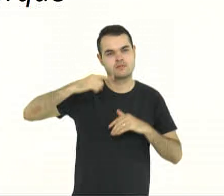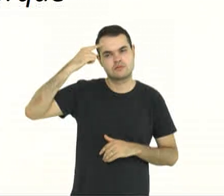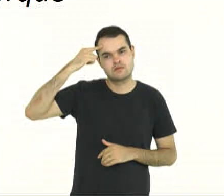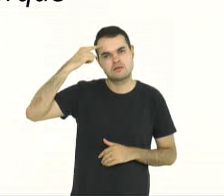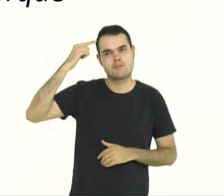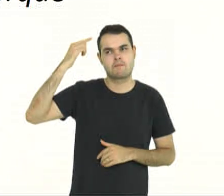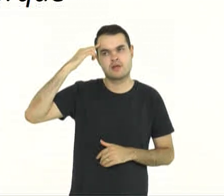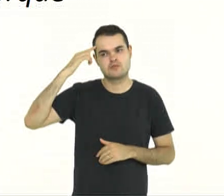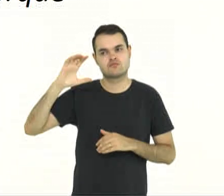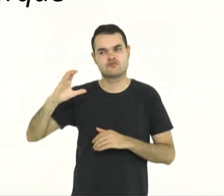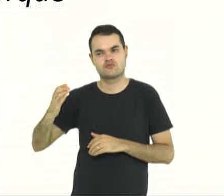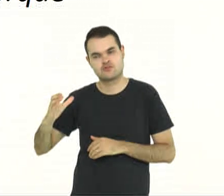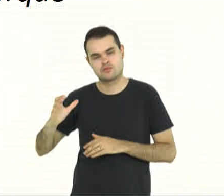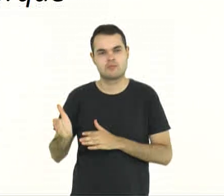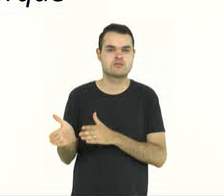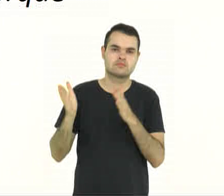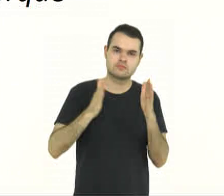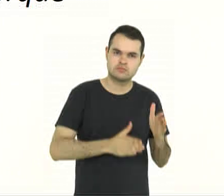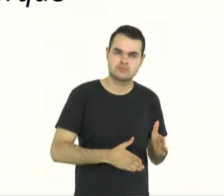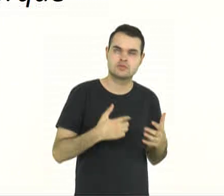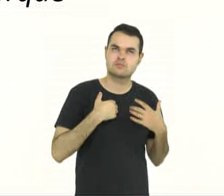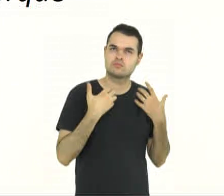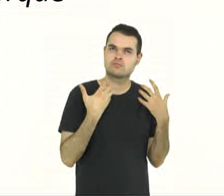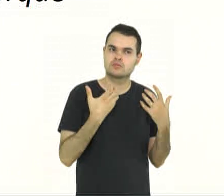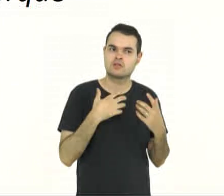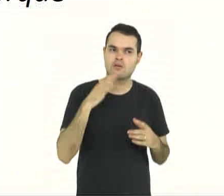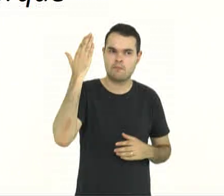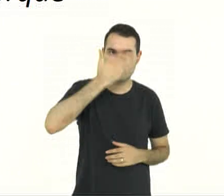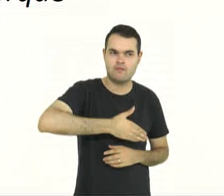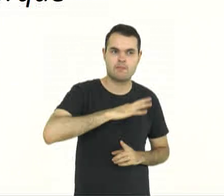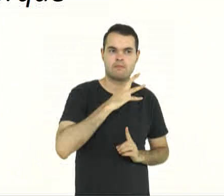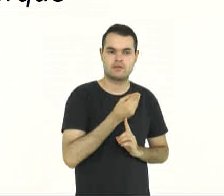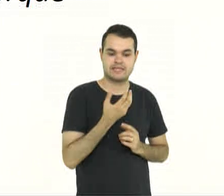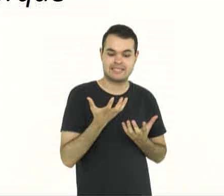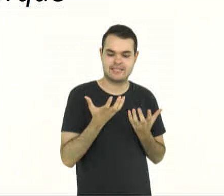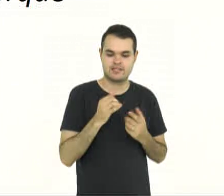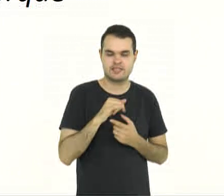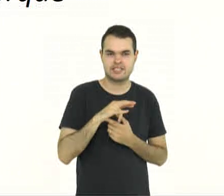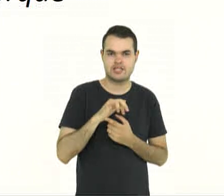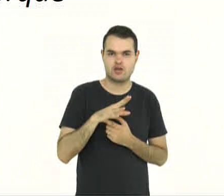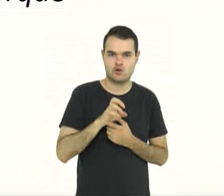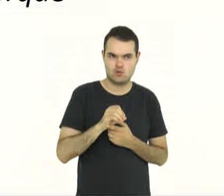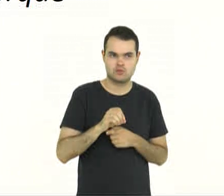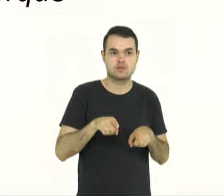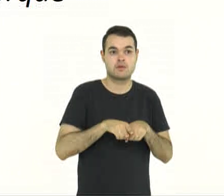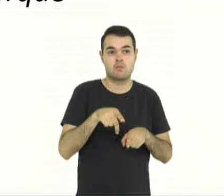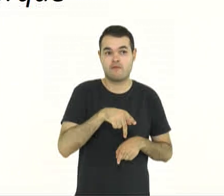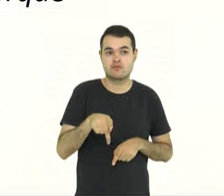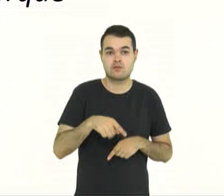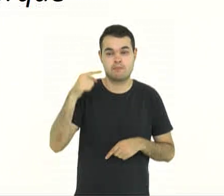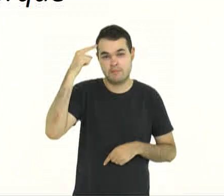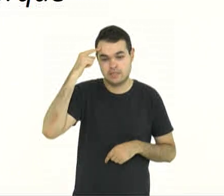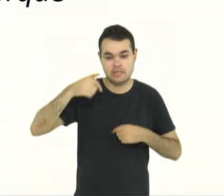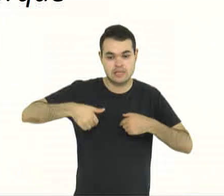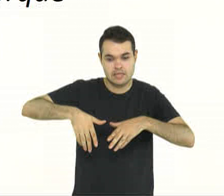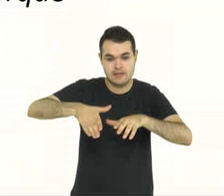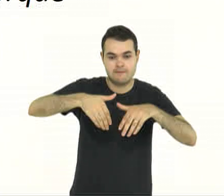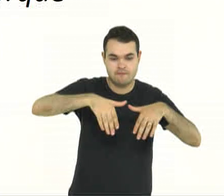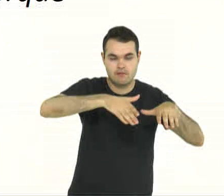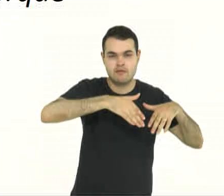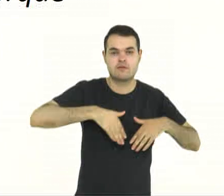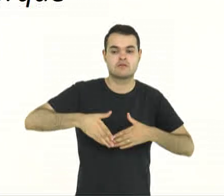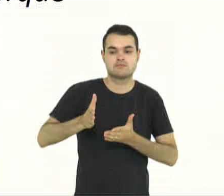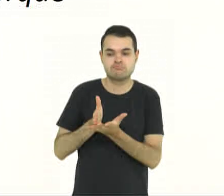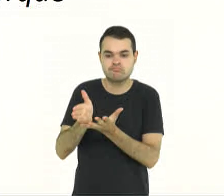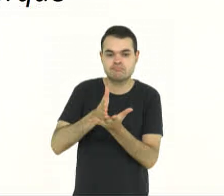algo de ciencias, pero otros días quiero probar mi vena artística. Mi profesor piensa llevar a clase a gente que